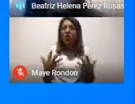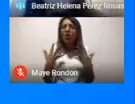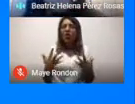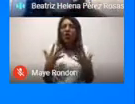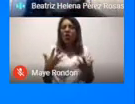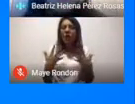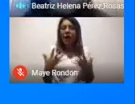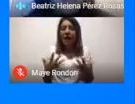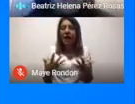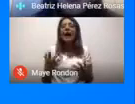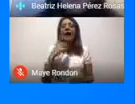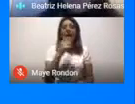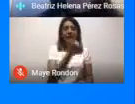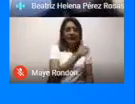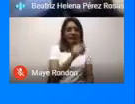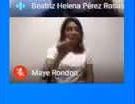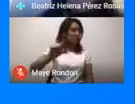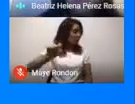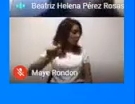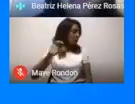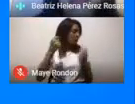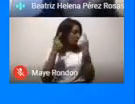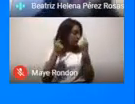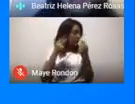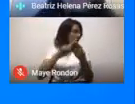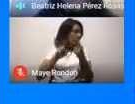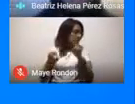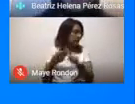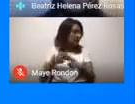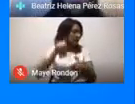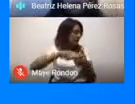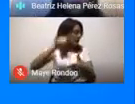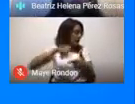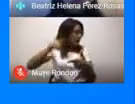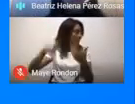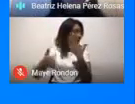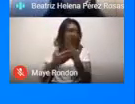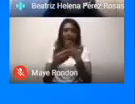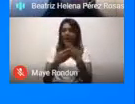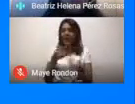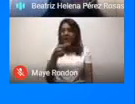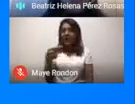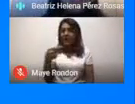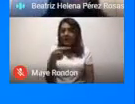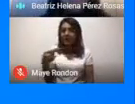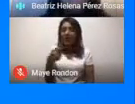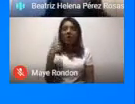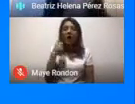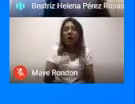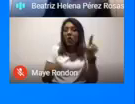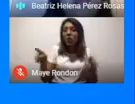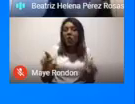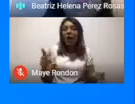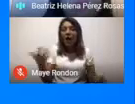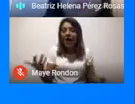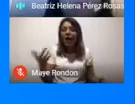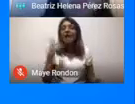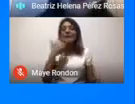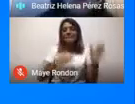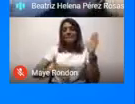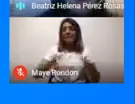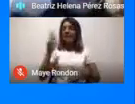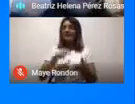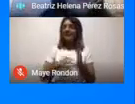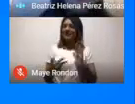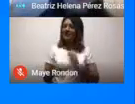en 10º y 11 entenderán un poquito de lo que son tener cifras de crecimiento negativo, de pronto los más pequeños. Esto no más quiere decir